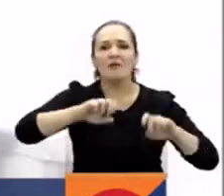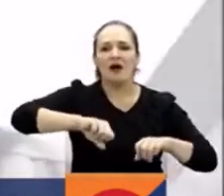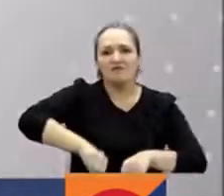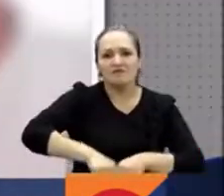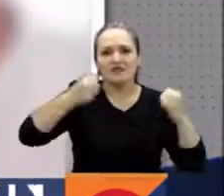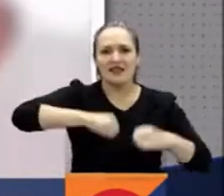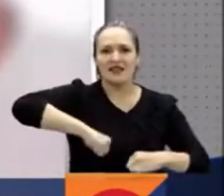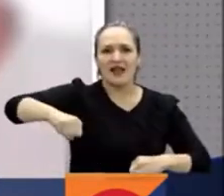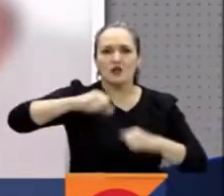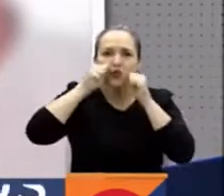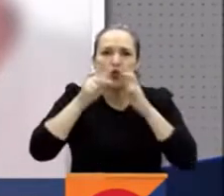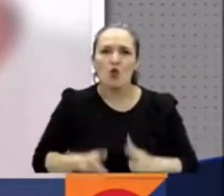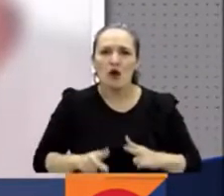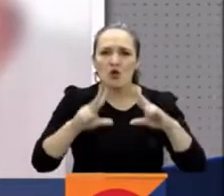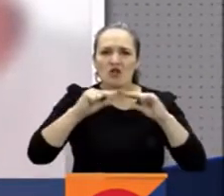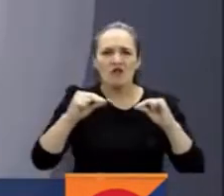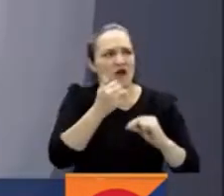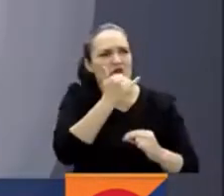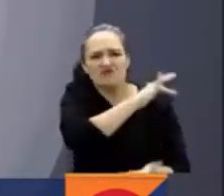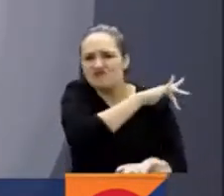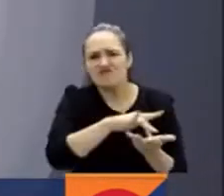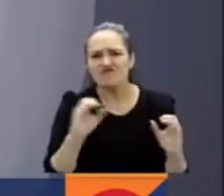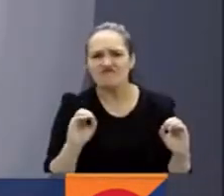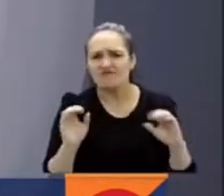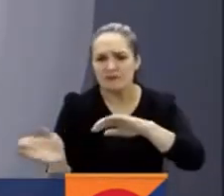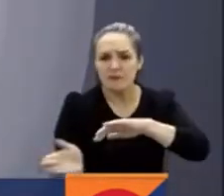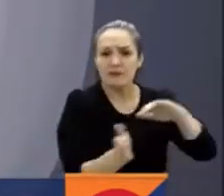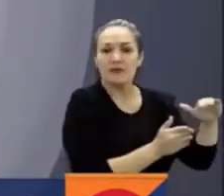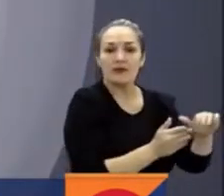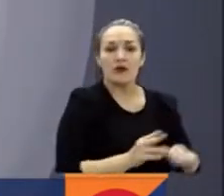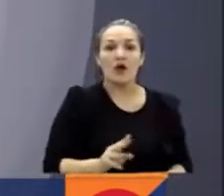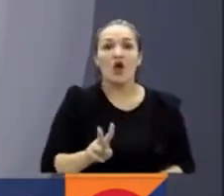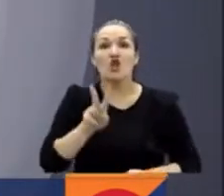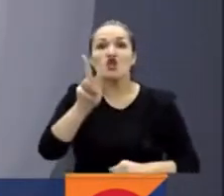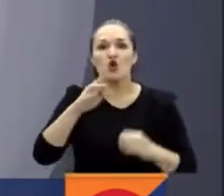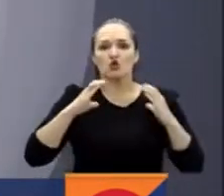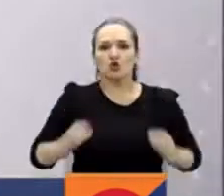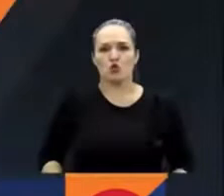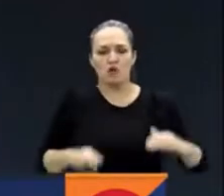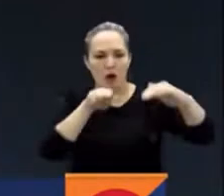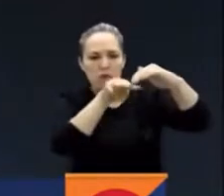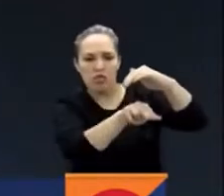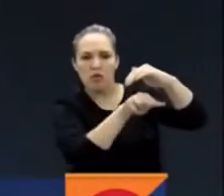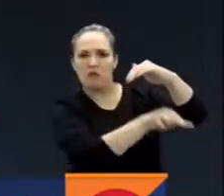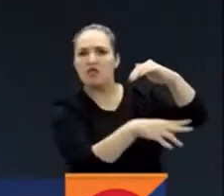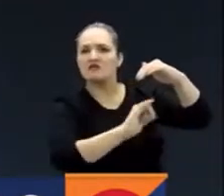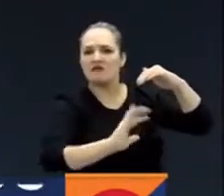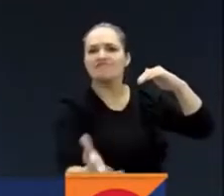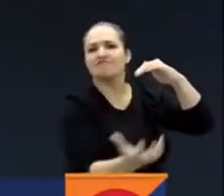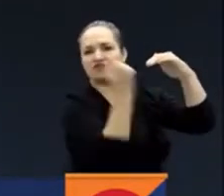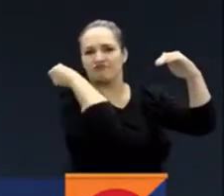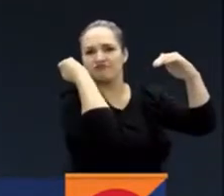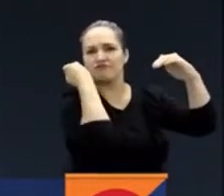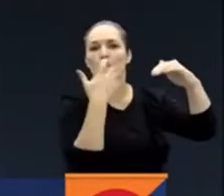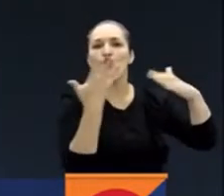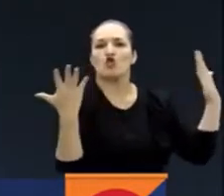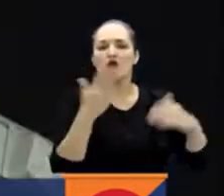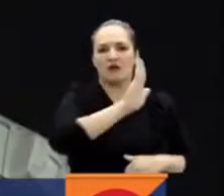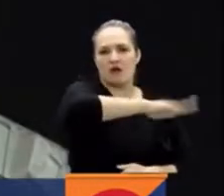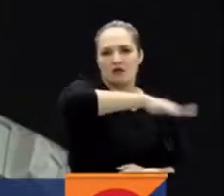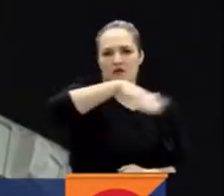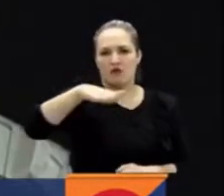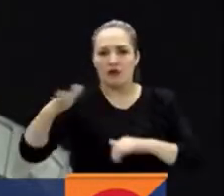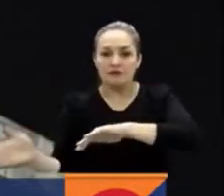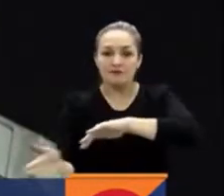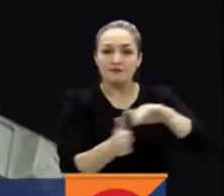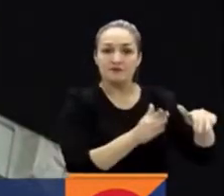Nicaragua. Hallaron los cuerpos de 2 trabajadores en un socavón de Buriticá, Antioquia. Fallo en motor aplazó el viaje